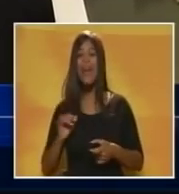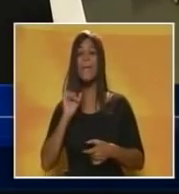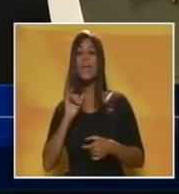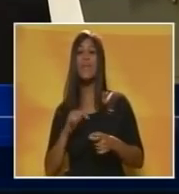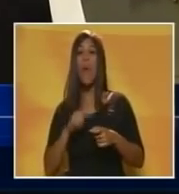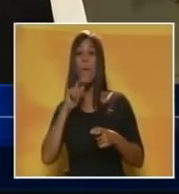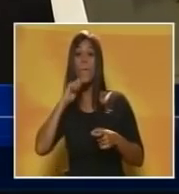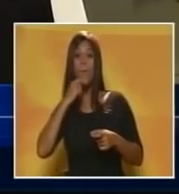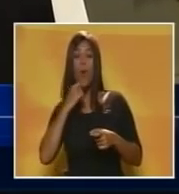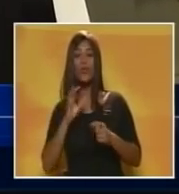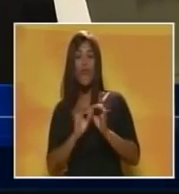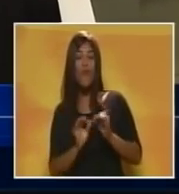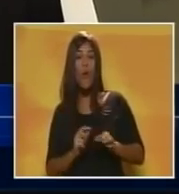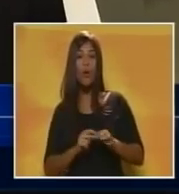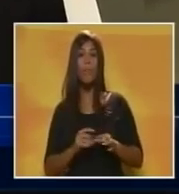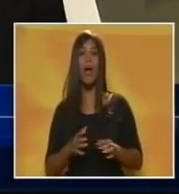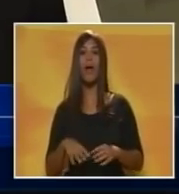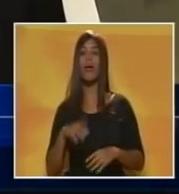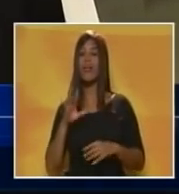pollo.